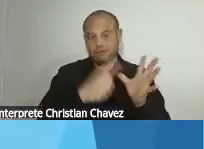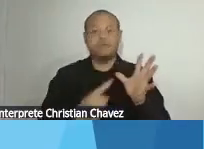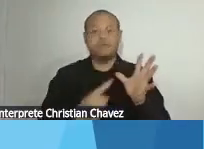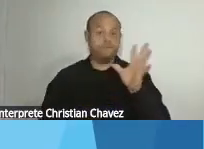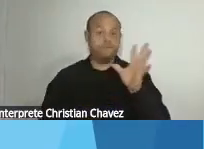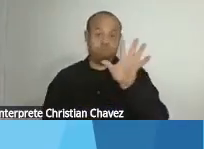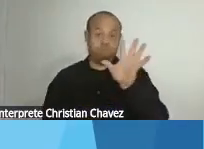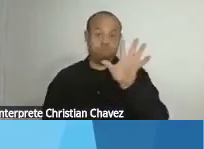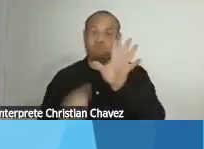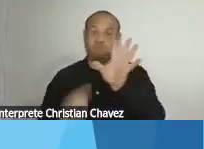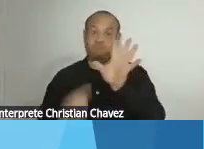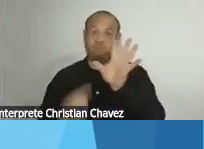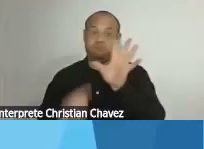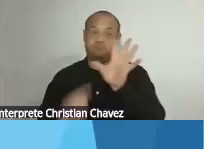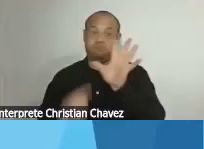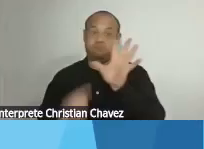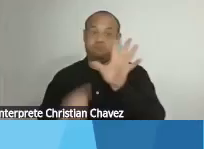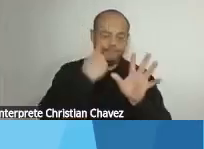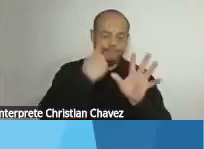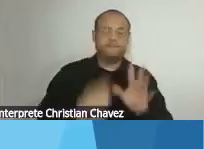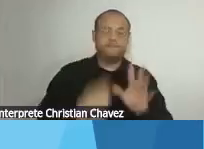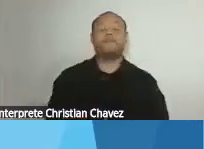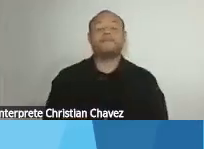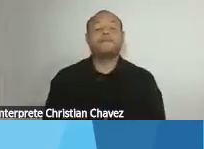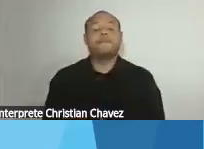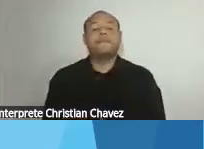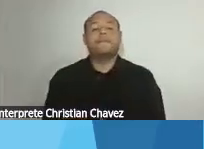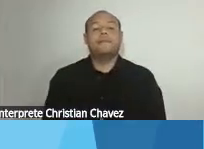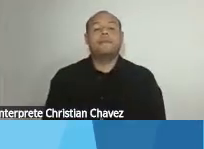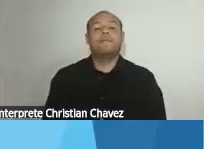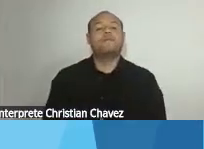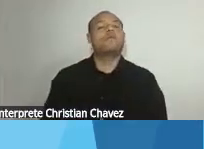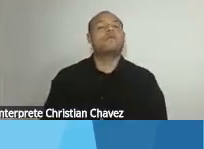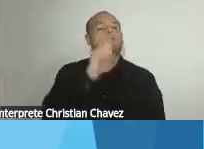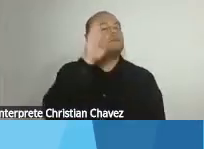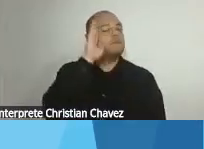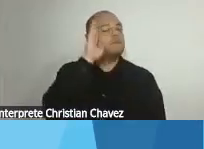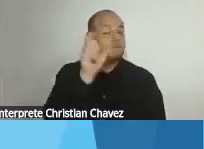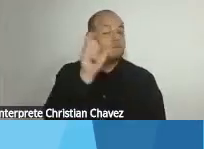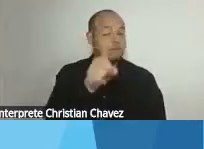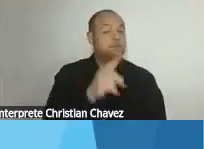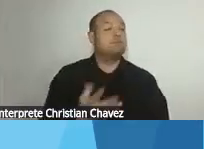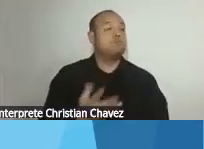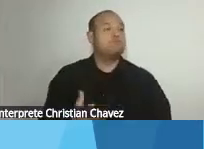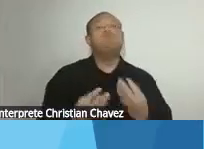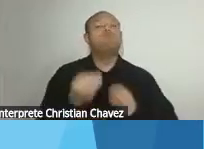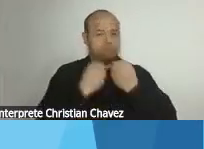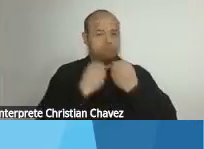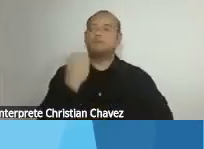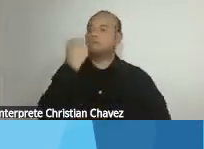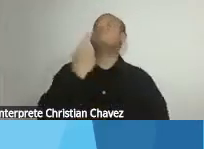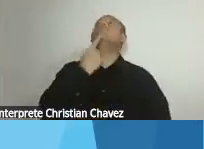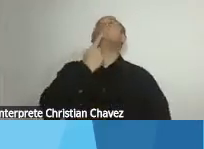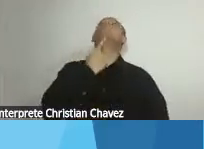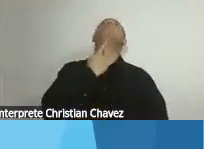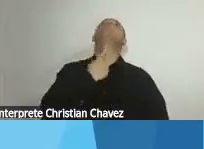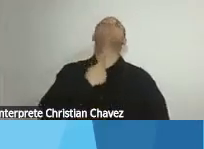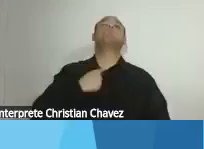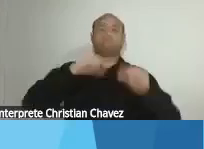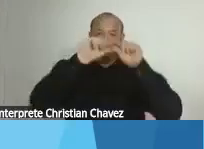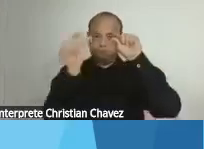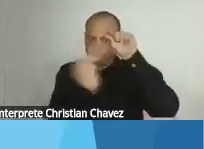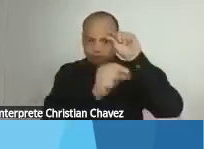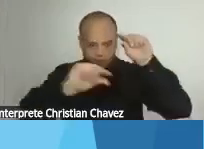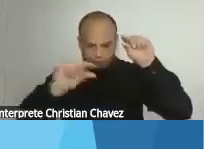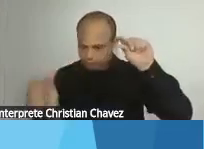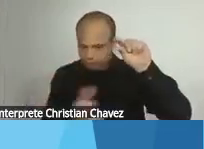Entonces, nosotros cuando consumimos el alimento, ¿sí? Cuando lo ingerimos, pues pasa por todo el tubo digestivo, ¿sí?